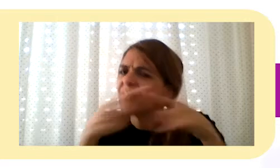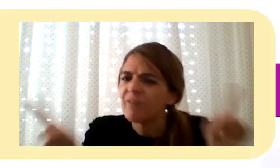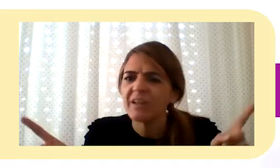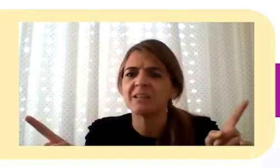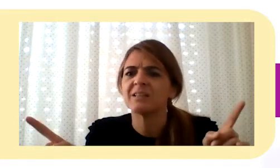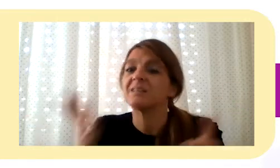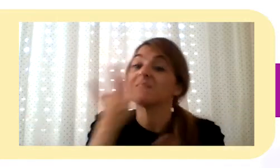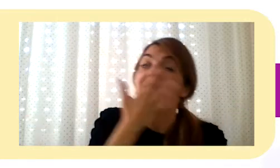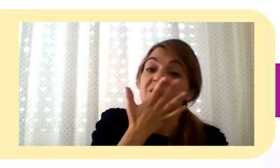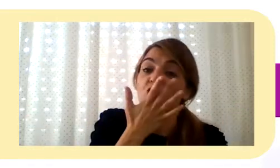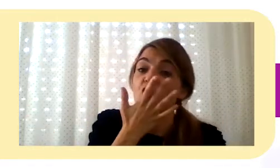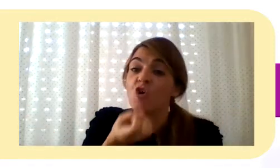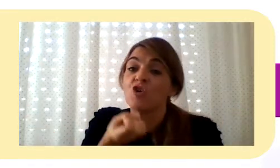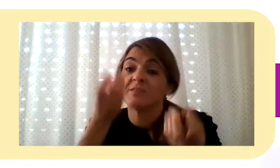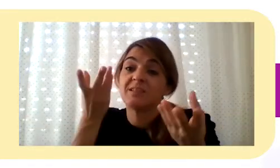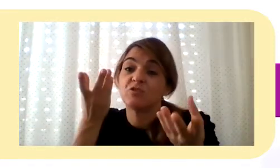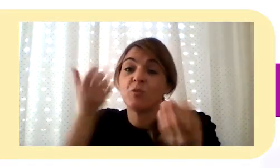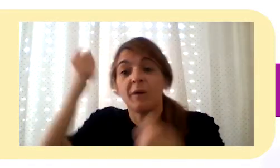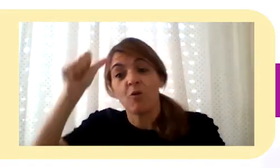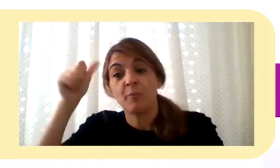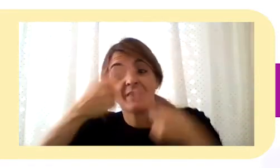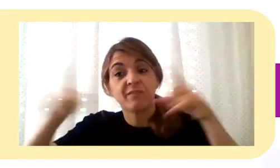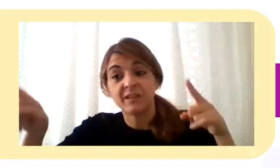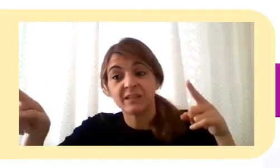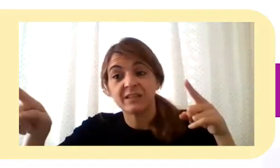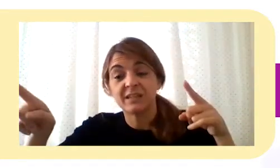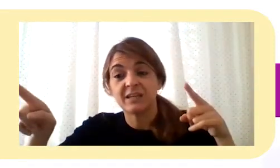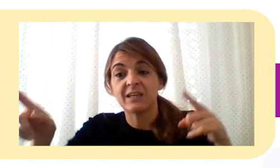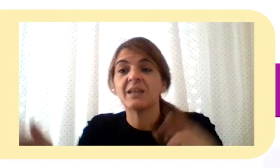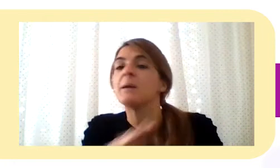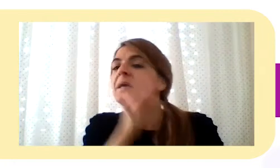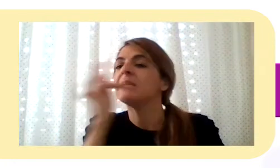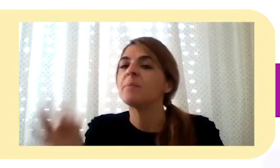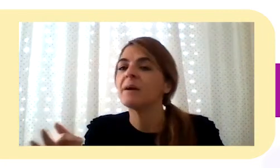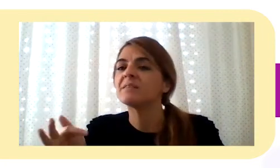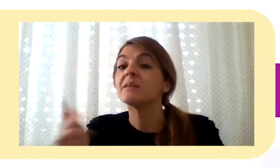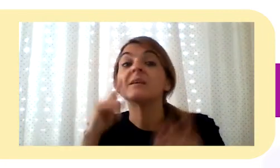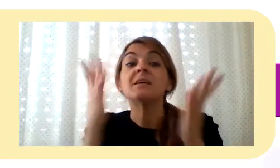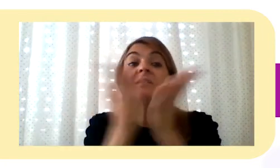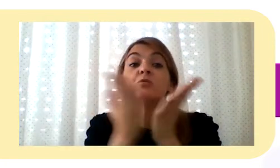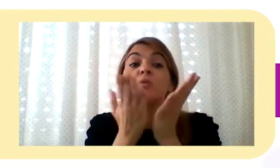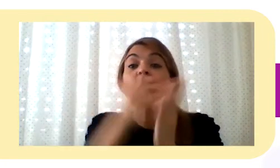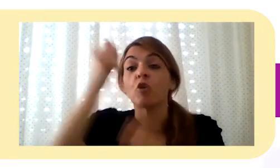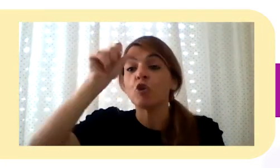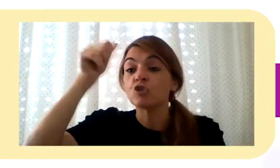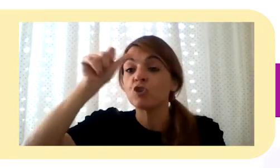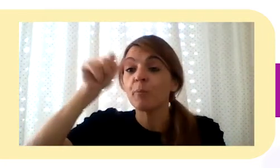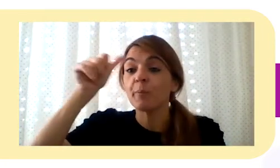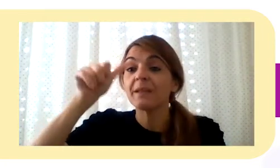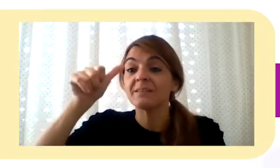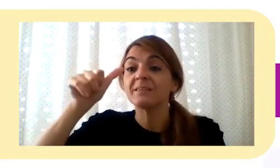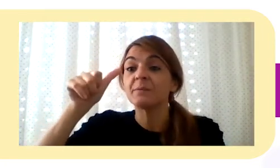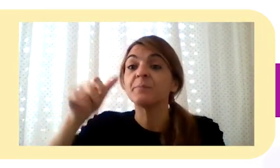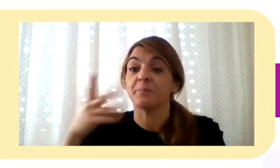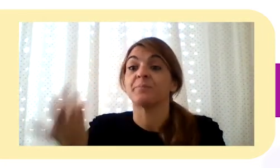y síntomas que el de los hombres, pero como sobre todo se ha estudiado en los hombres, se intenta aplicar esos signos y